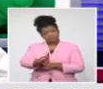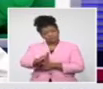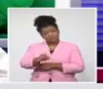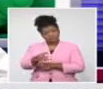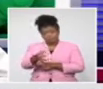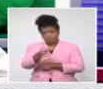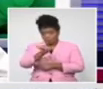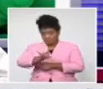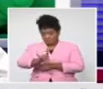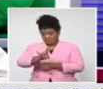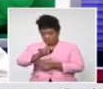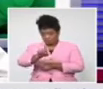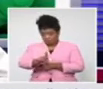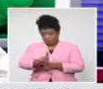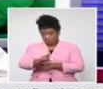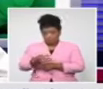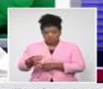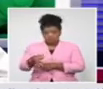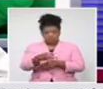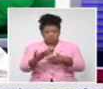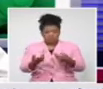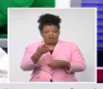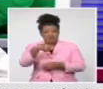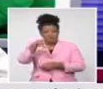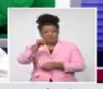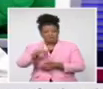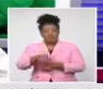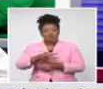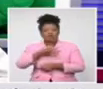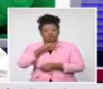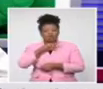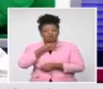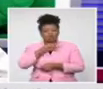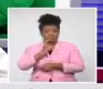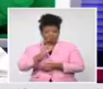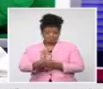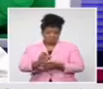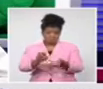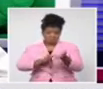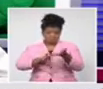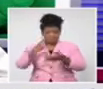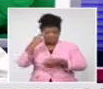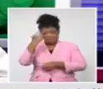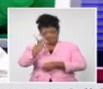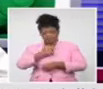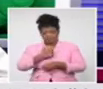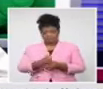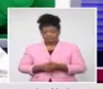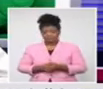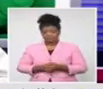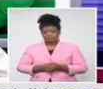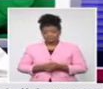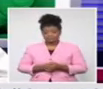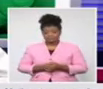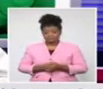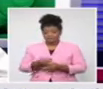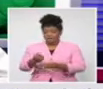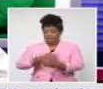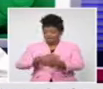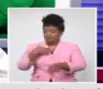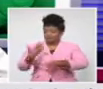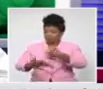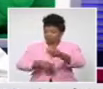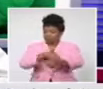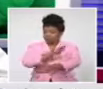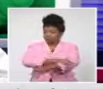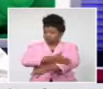del municipio 1 de enero en esta provincia, con antecedentes de hipertensión arterial,